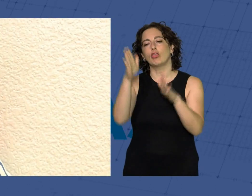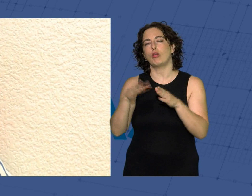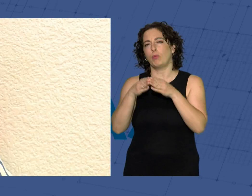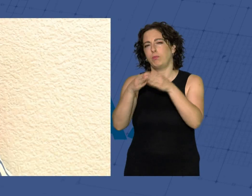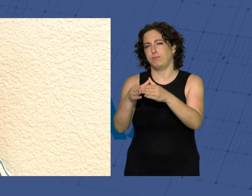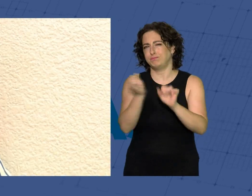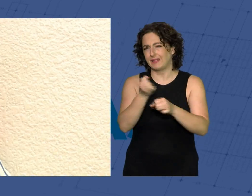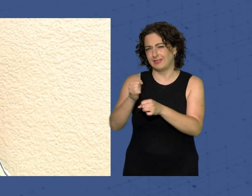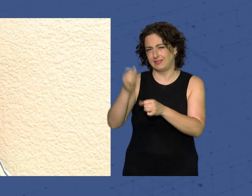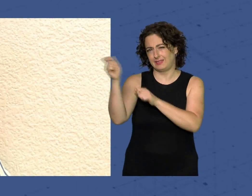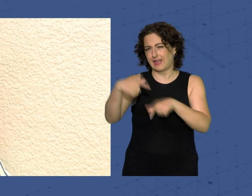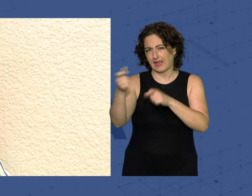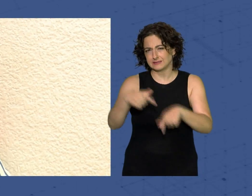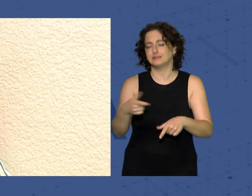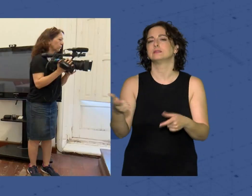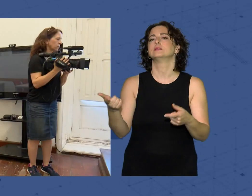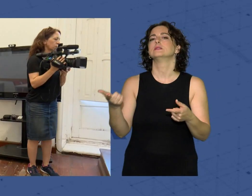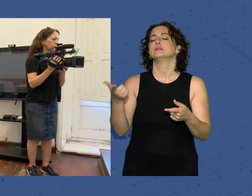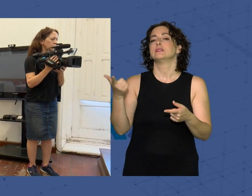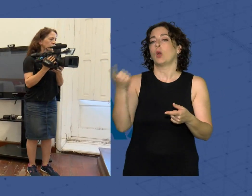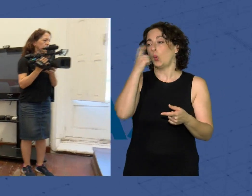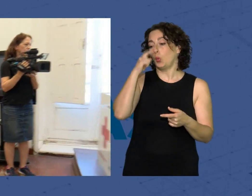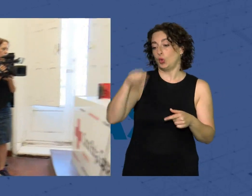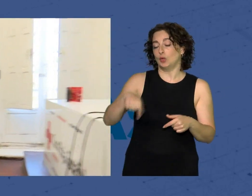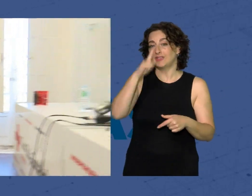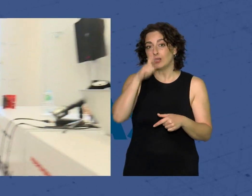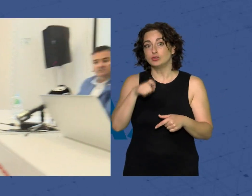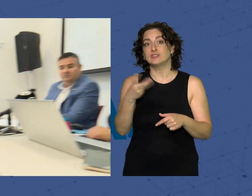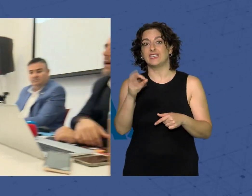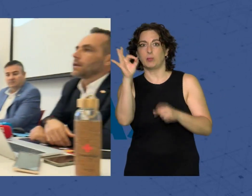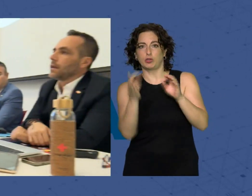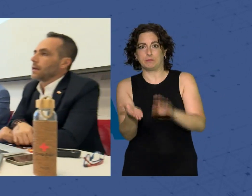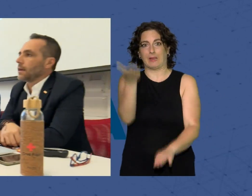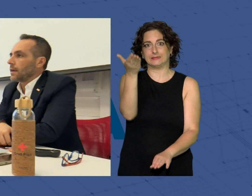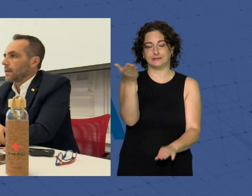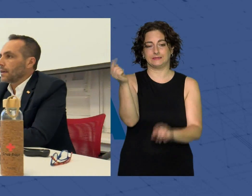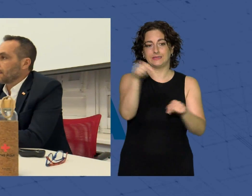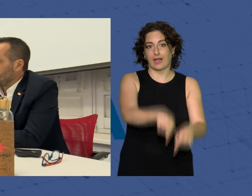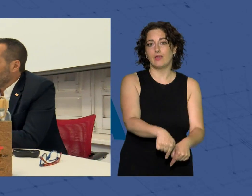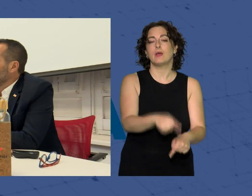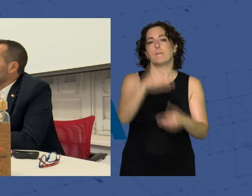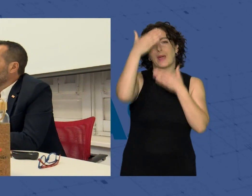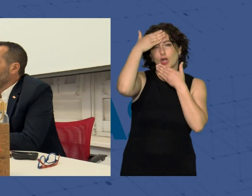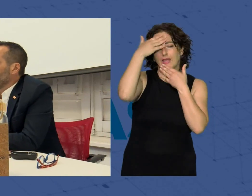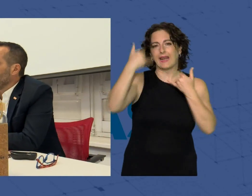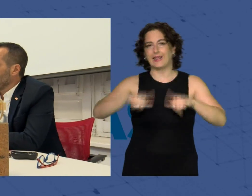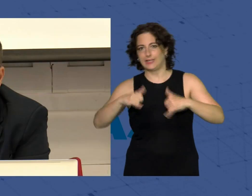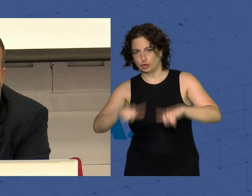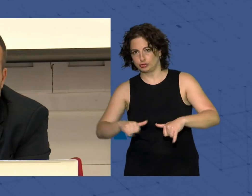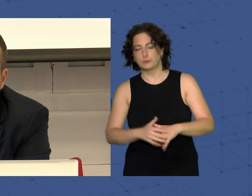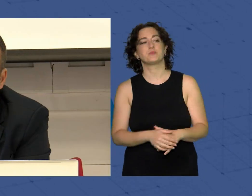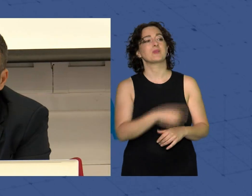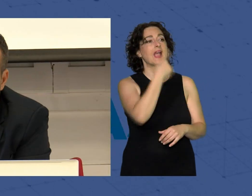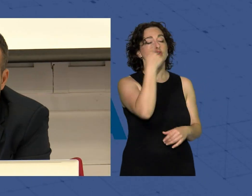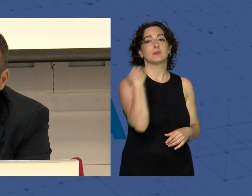Entre junio del pasado año y este ha habido un 30% más de llegadas, principalmente de marroquíes y argelinos. El año